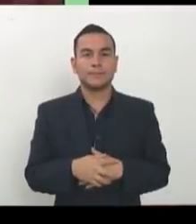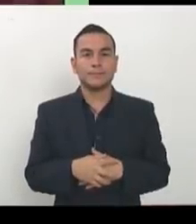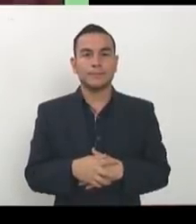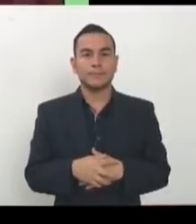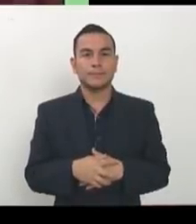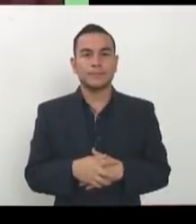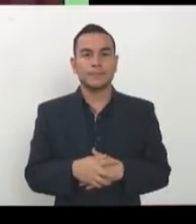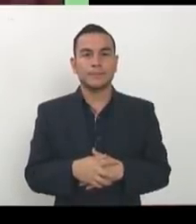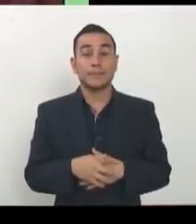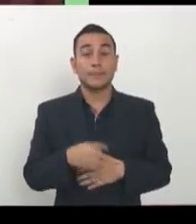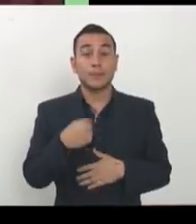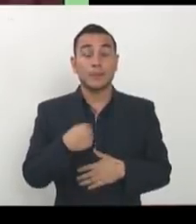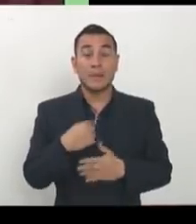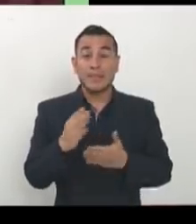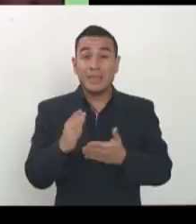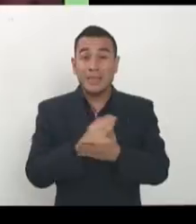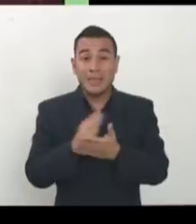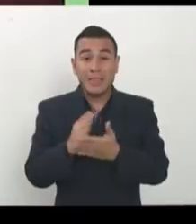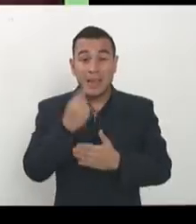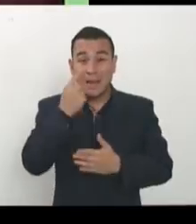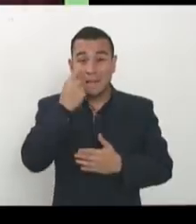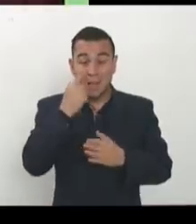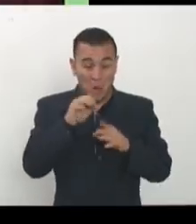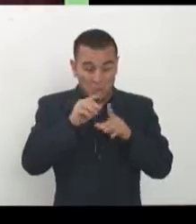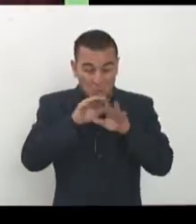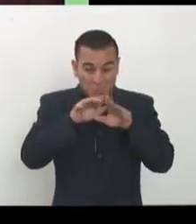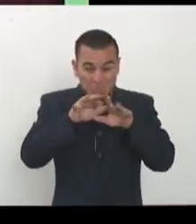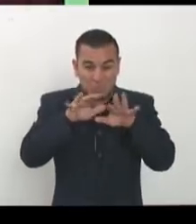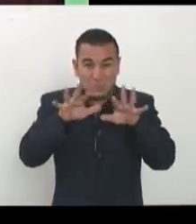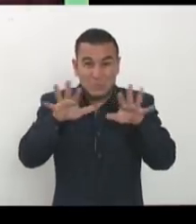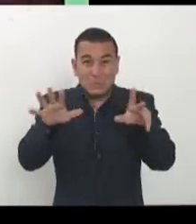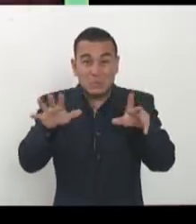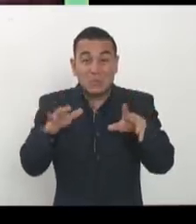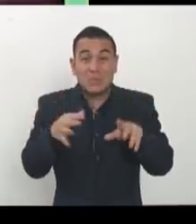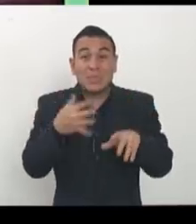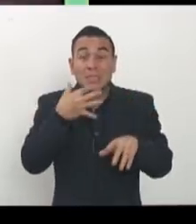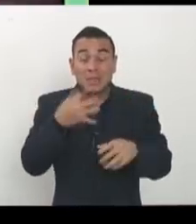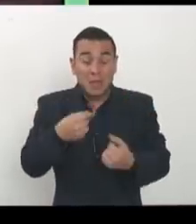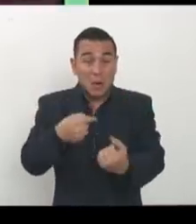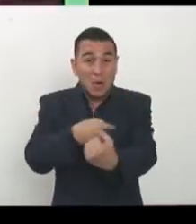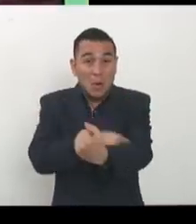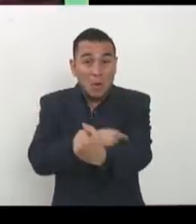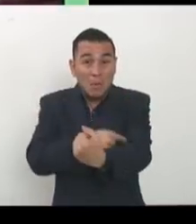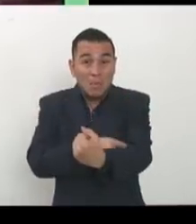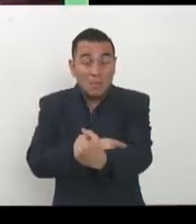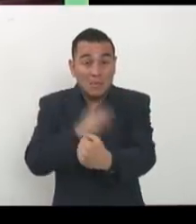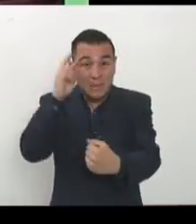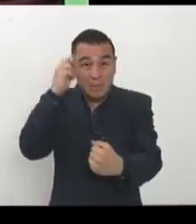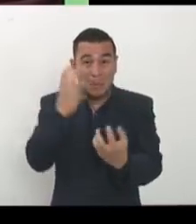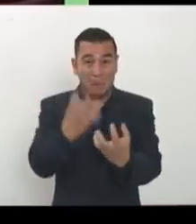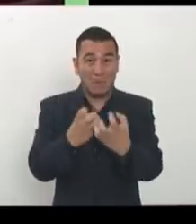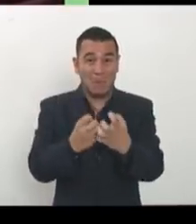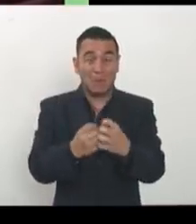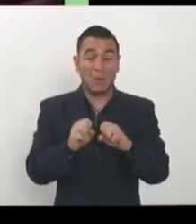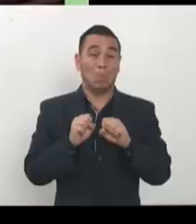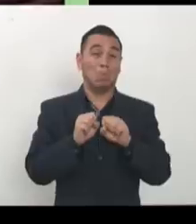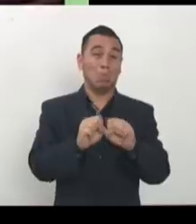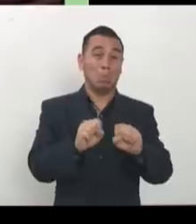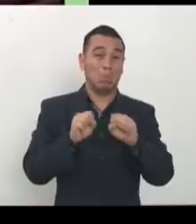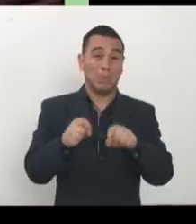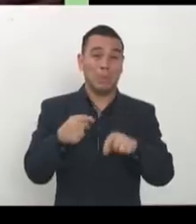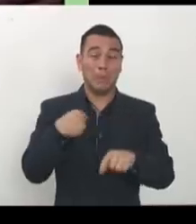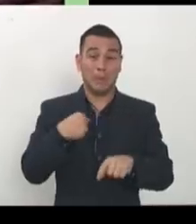yo no he visto una contagiosidad tan bestial en mi hospital estamos cayendo como chinches ya yo ver a